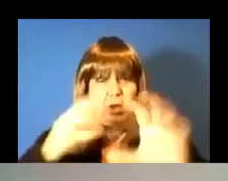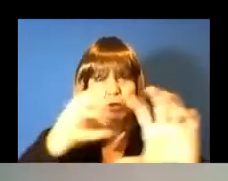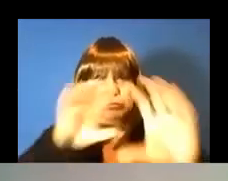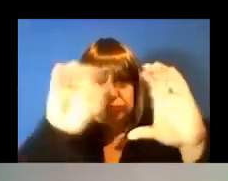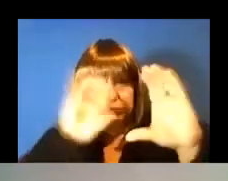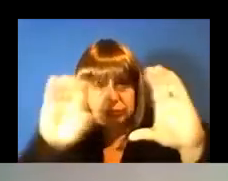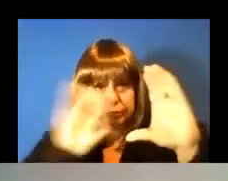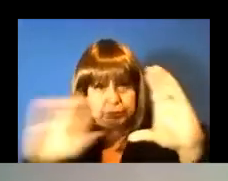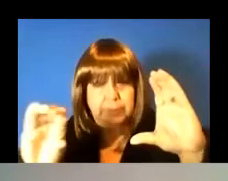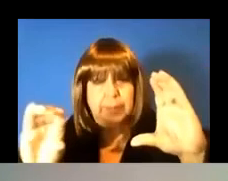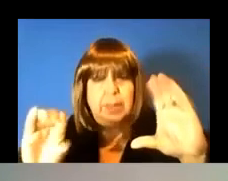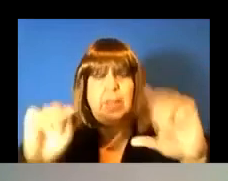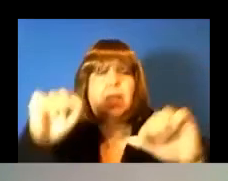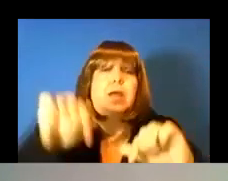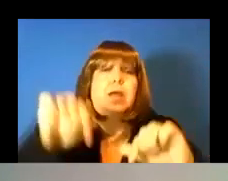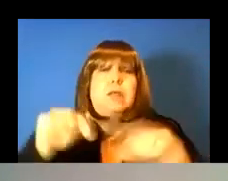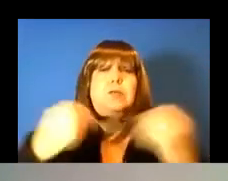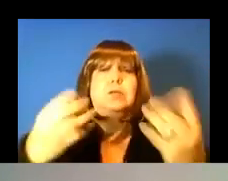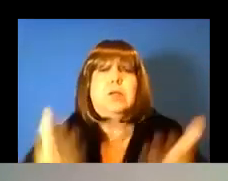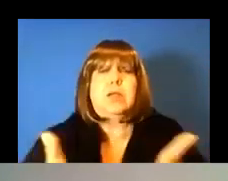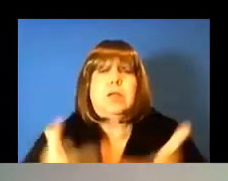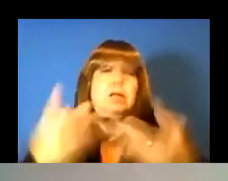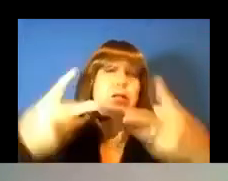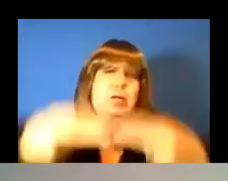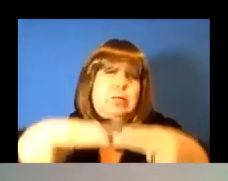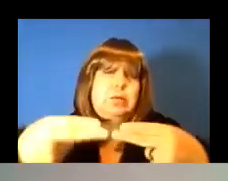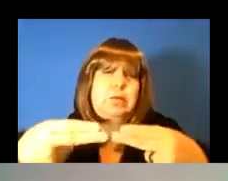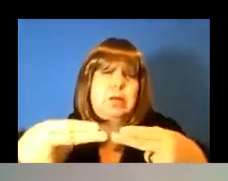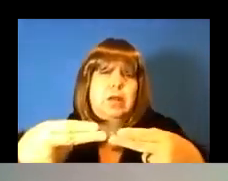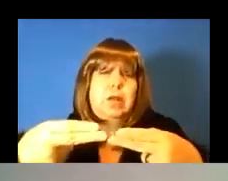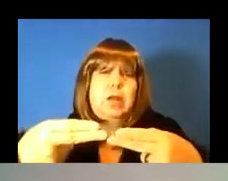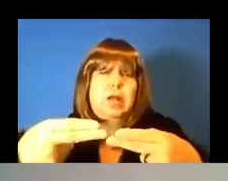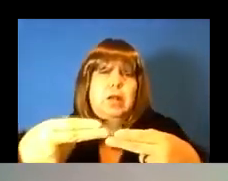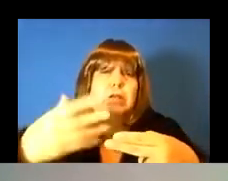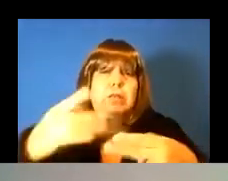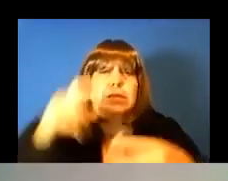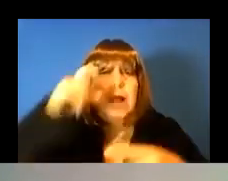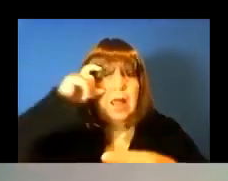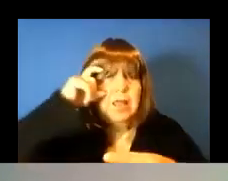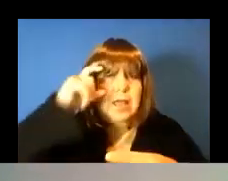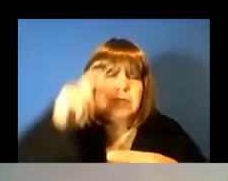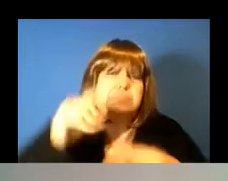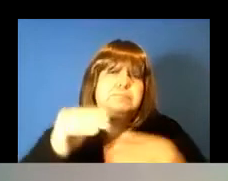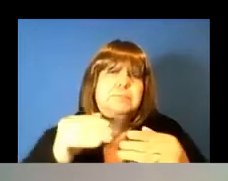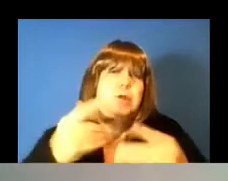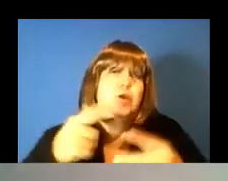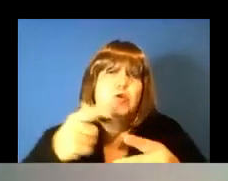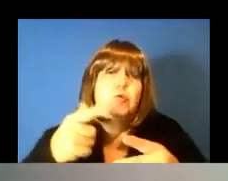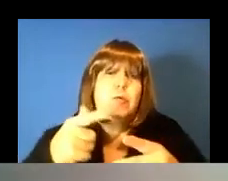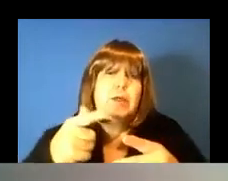vamos a levantar la sesión porque un cuarto intermedio que era la 10 y no hay tolerancia